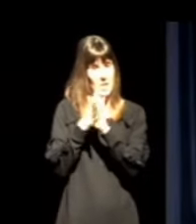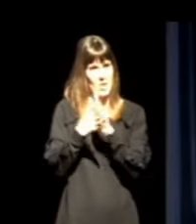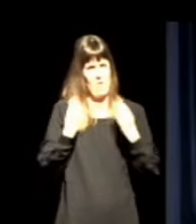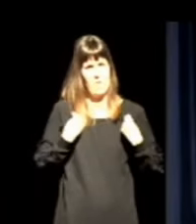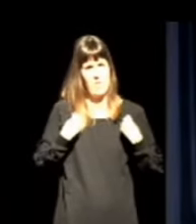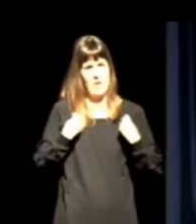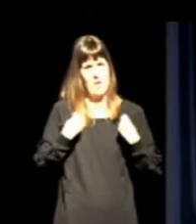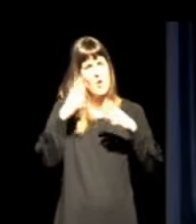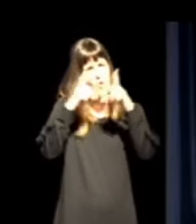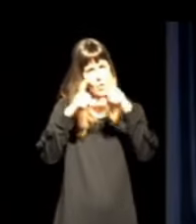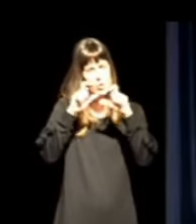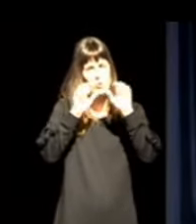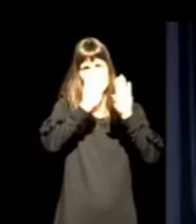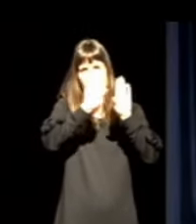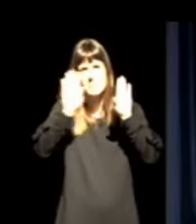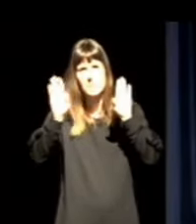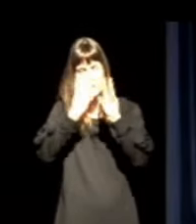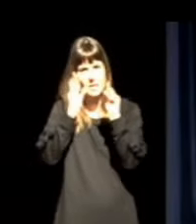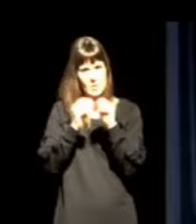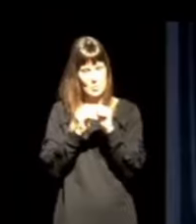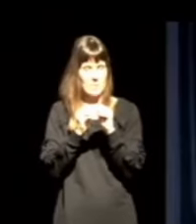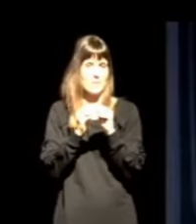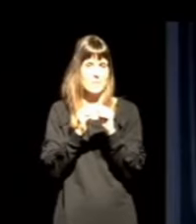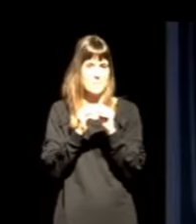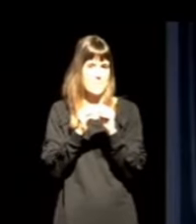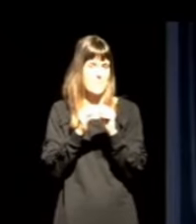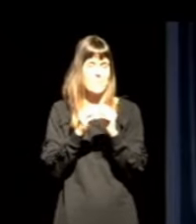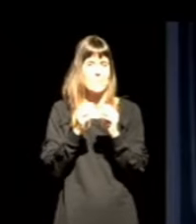en cierta ocasión, no lo cuento cómo, pero